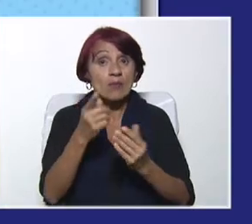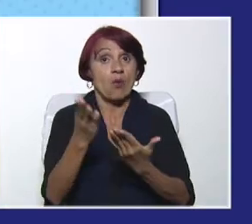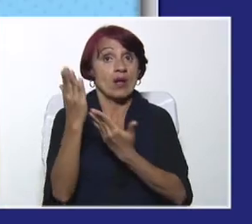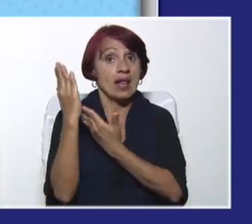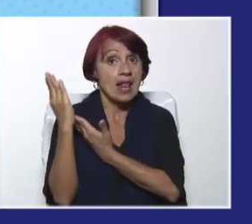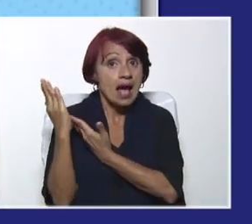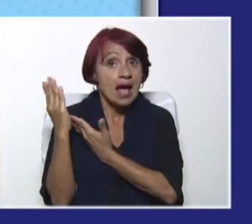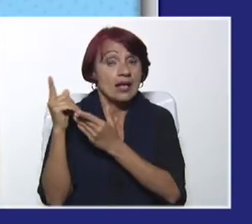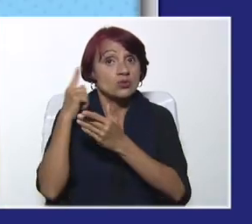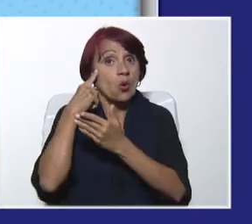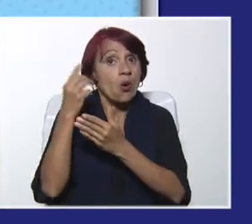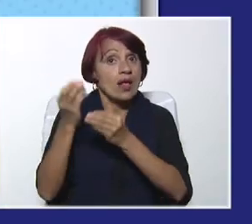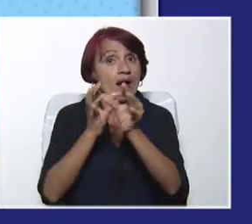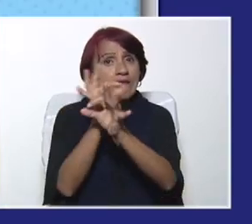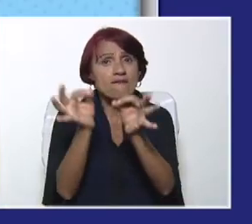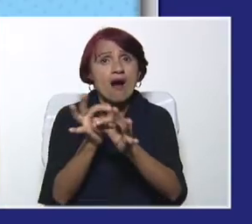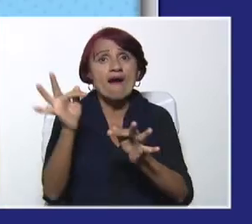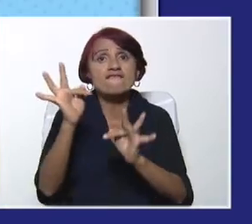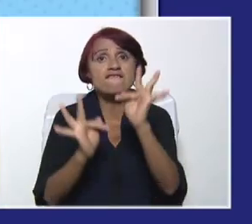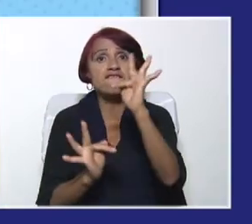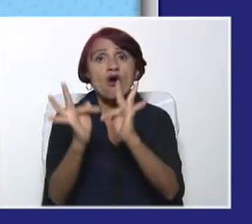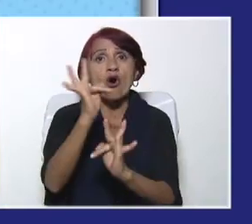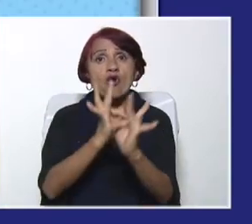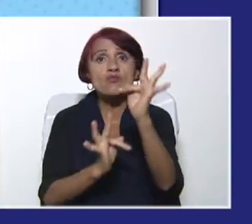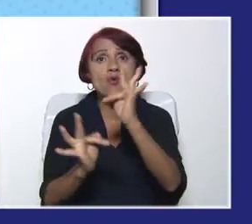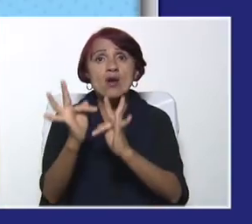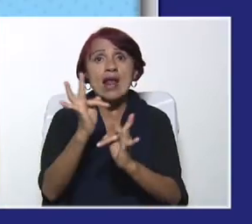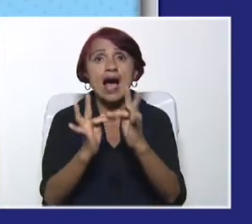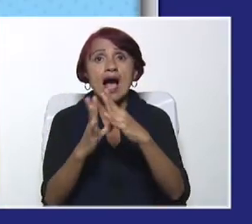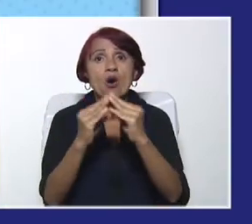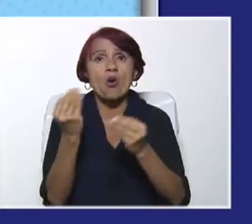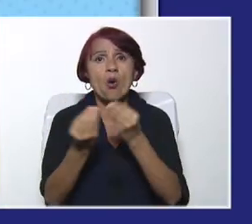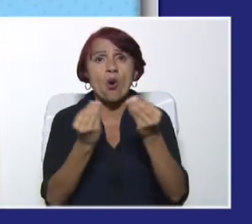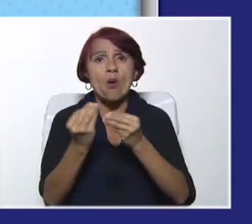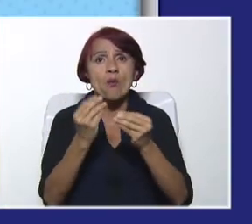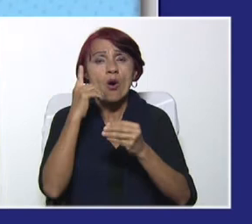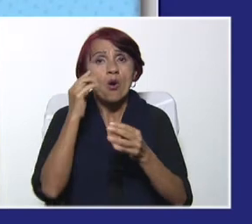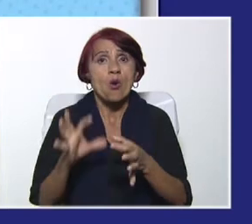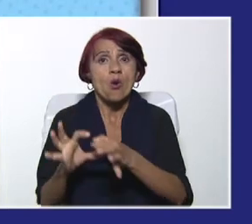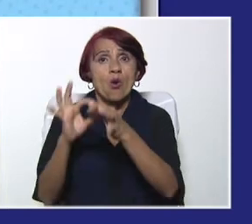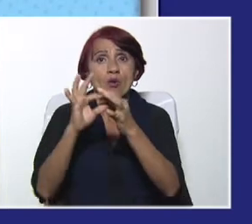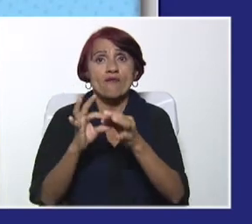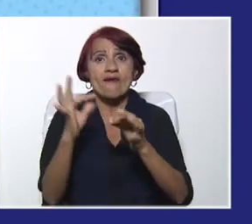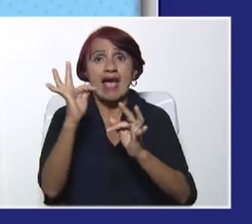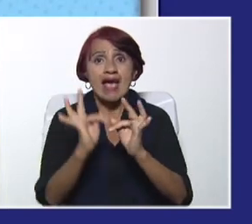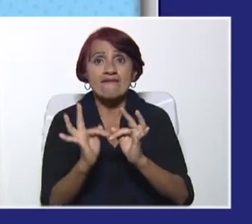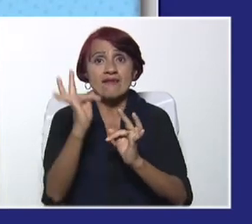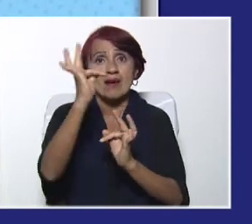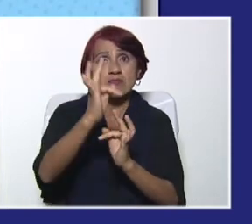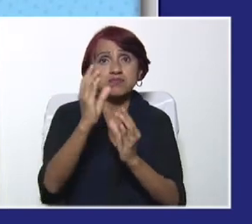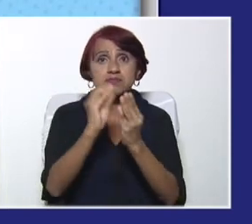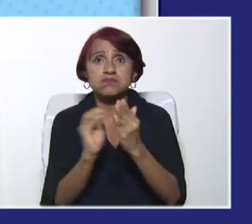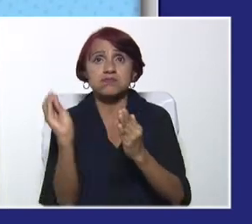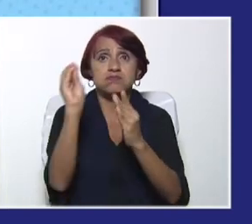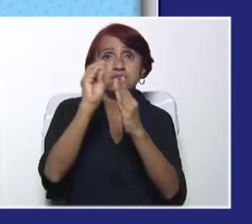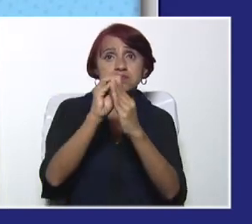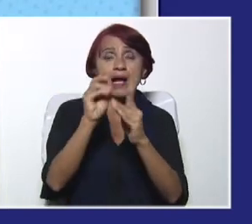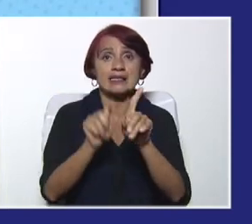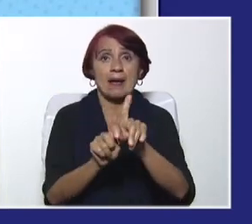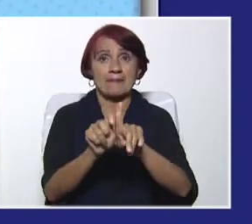tenemos algunas de las fórmulas que podemos utilizar para pasar de unidad en unidad la misma cantidad de